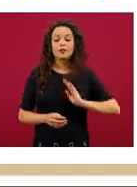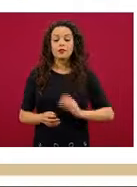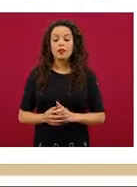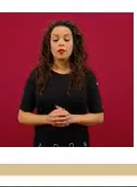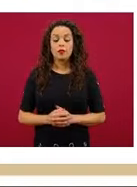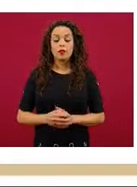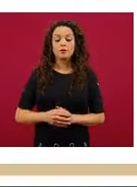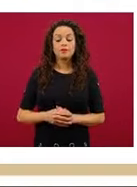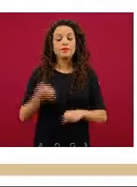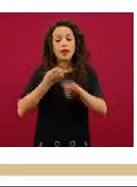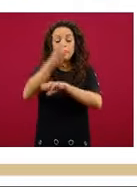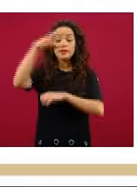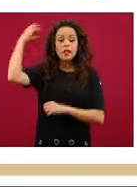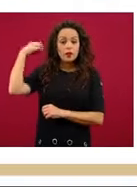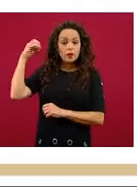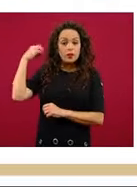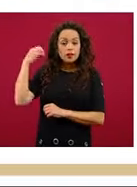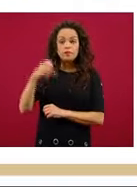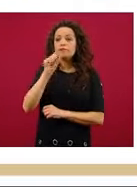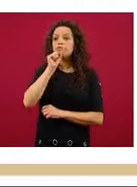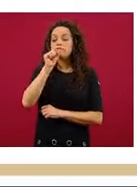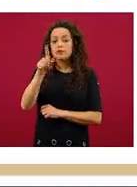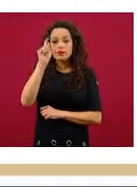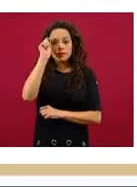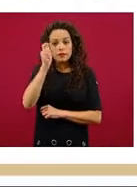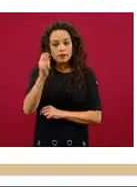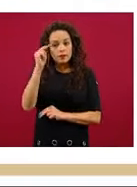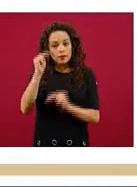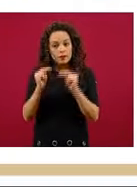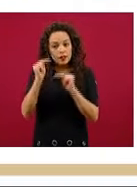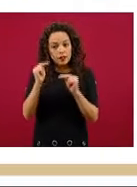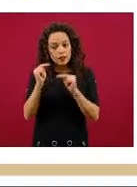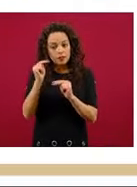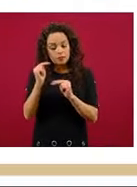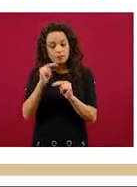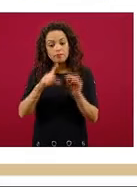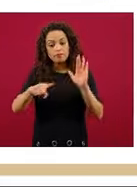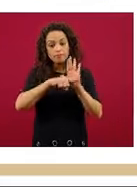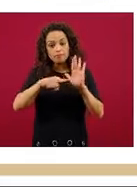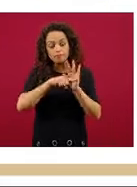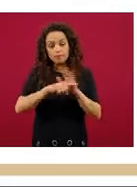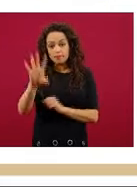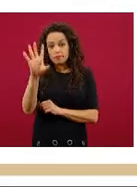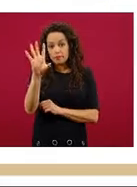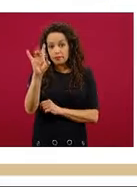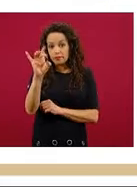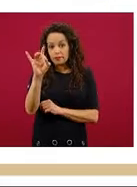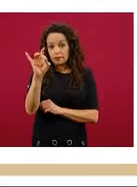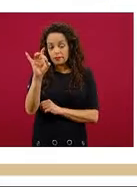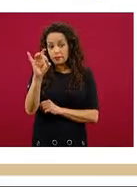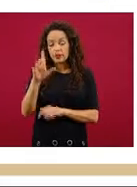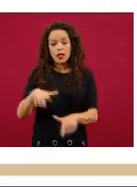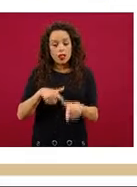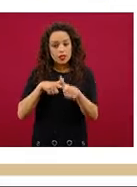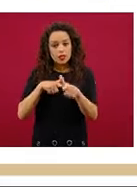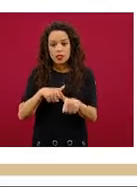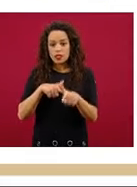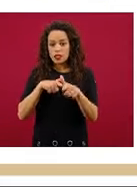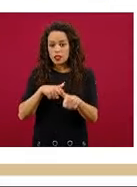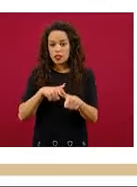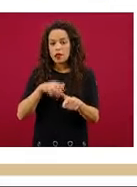Oaxaca también llegando a niveles por encima de menos 30, sigue habiendo una